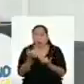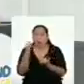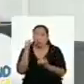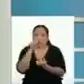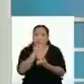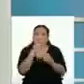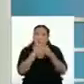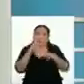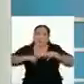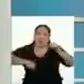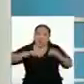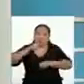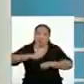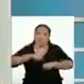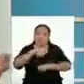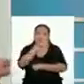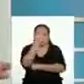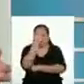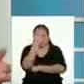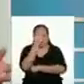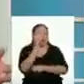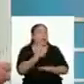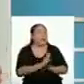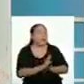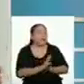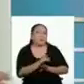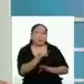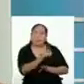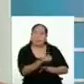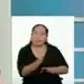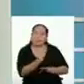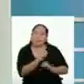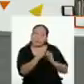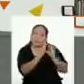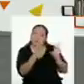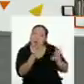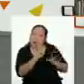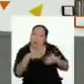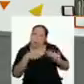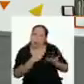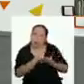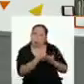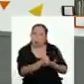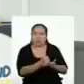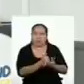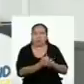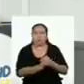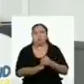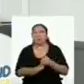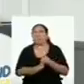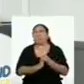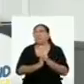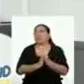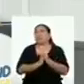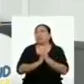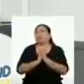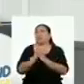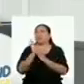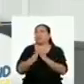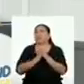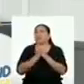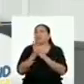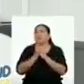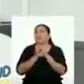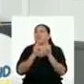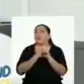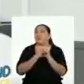esa bici. Bueno, si sigues tan misteriosa, no creo que te pueda ayudar. Espere. Me parece que usted